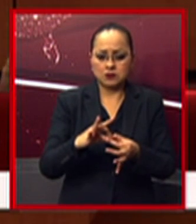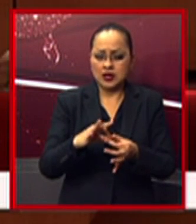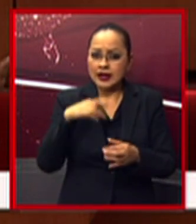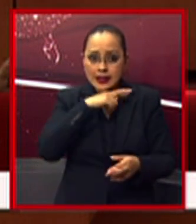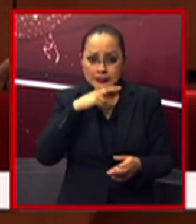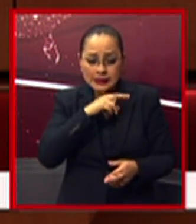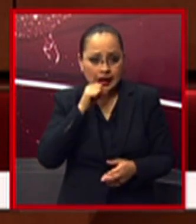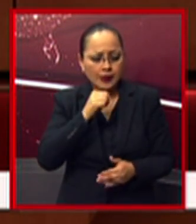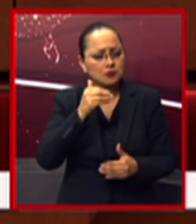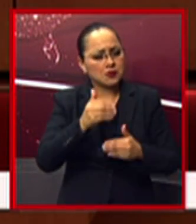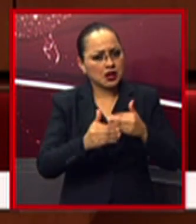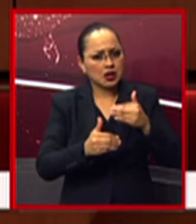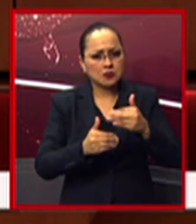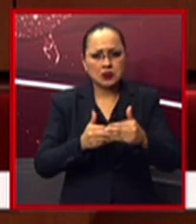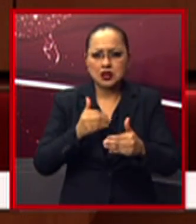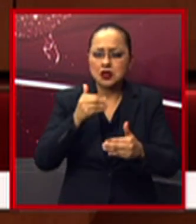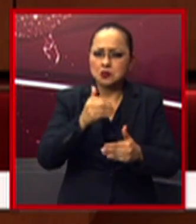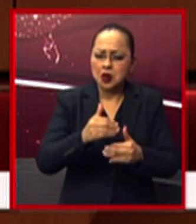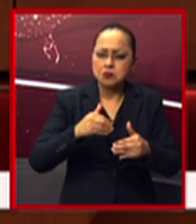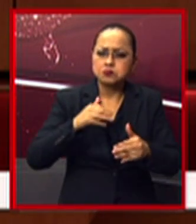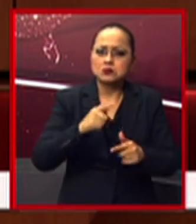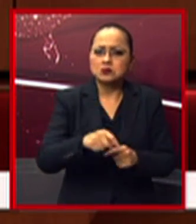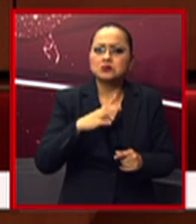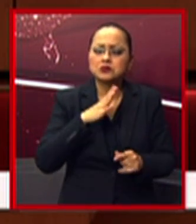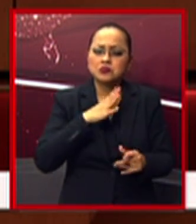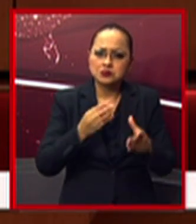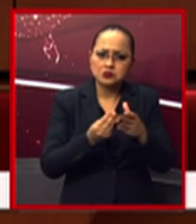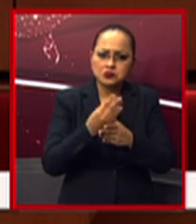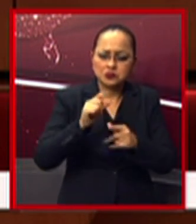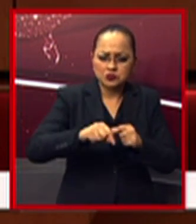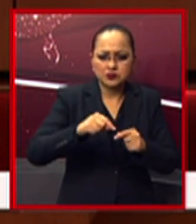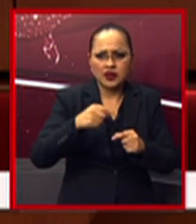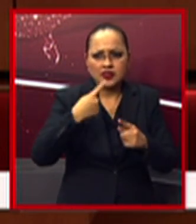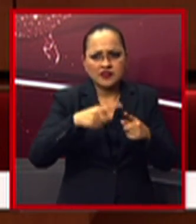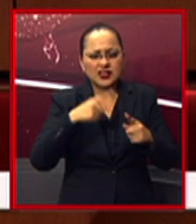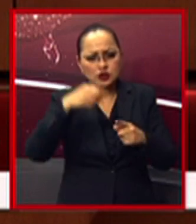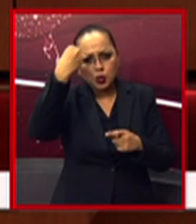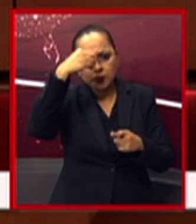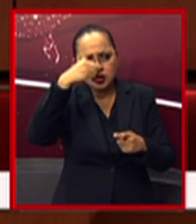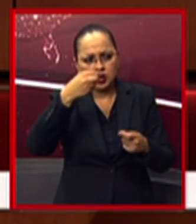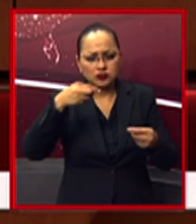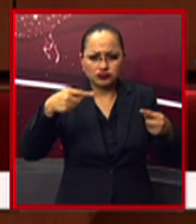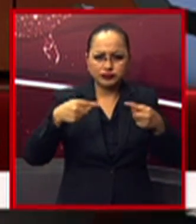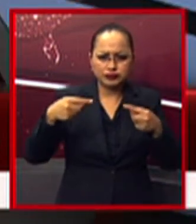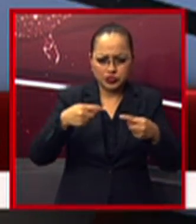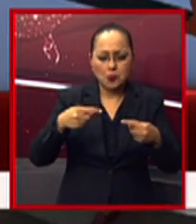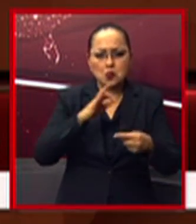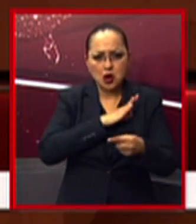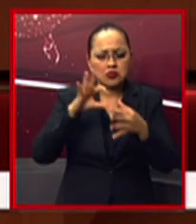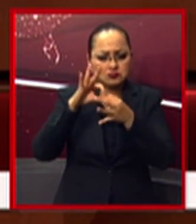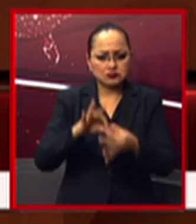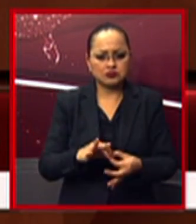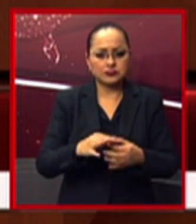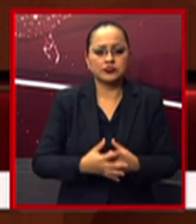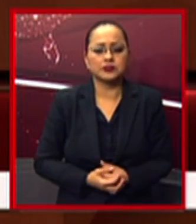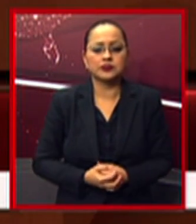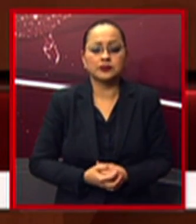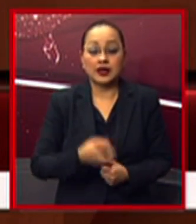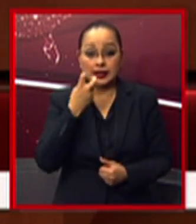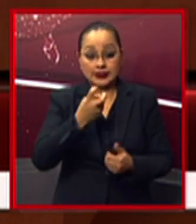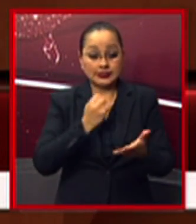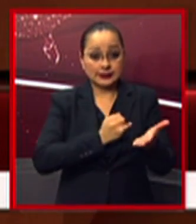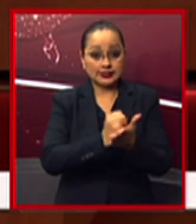prisa, sin fast track, novedoso, puntos de vista encontrados. Este